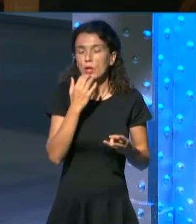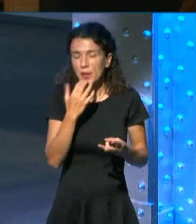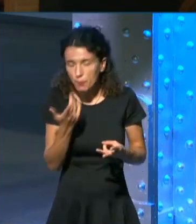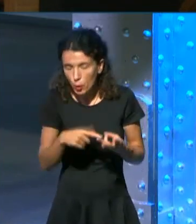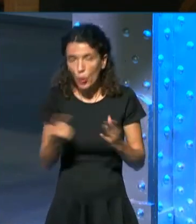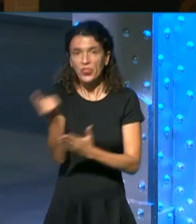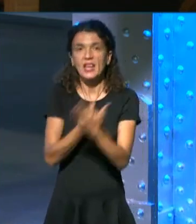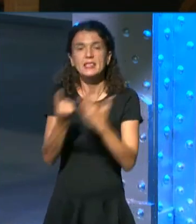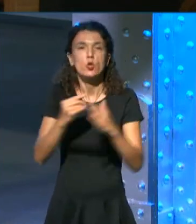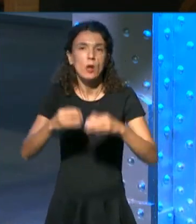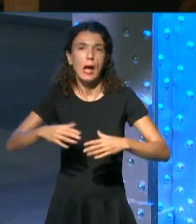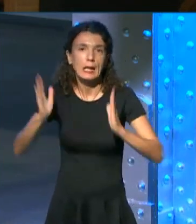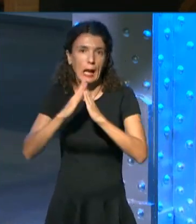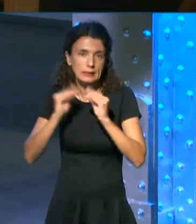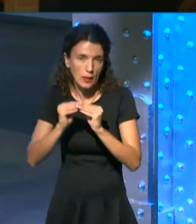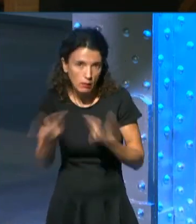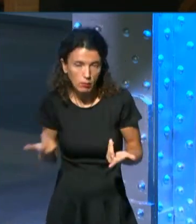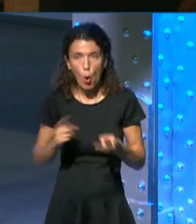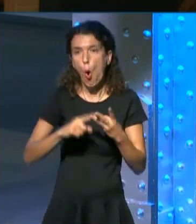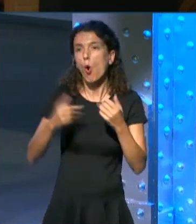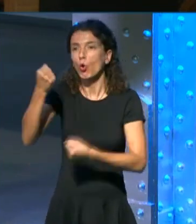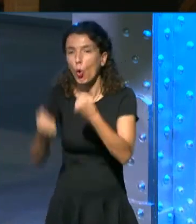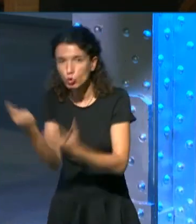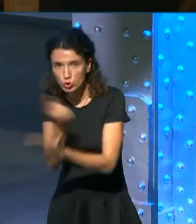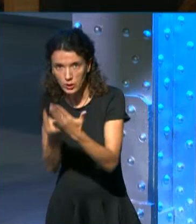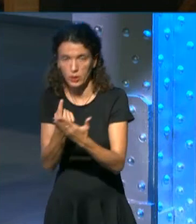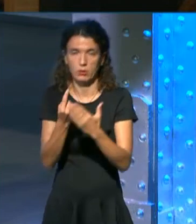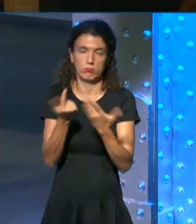el diseño de una casa, el diseño de un coche,